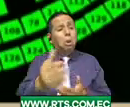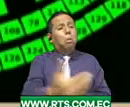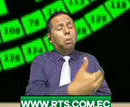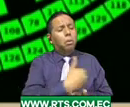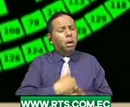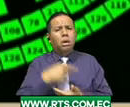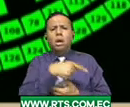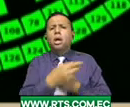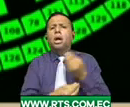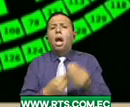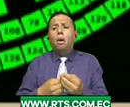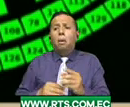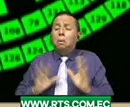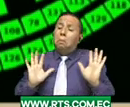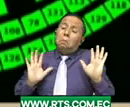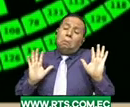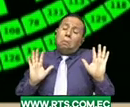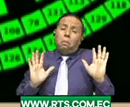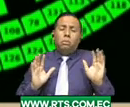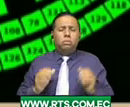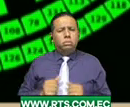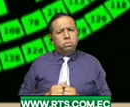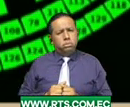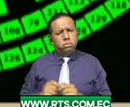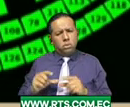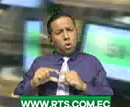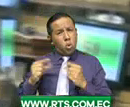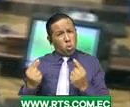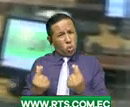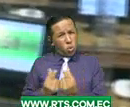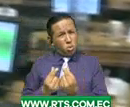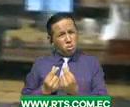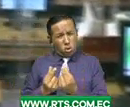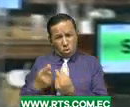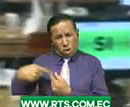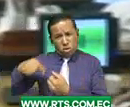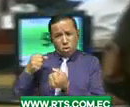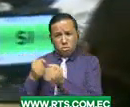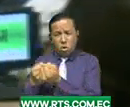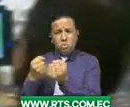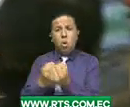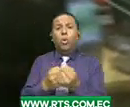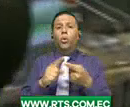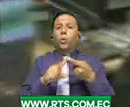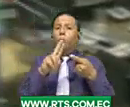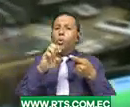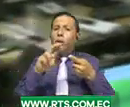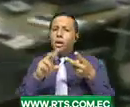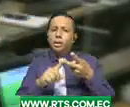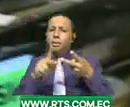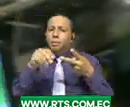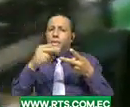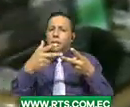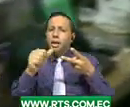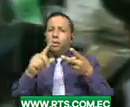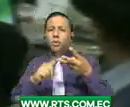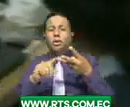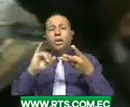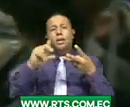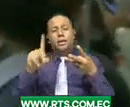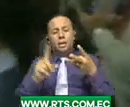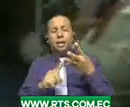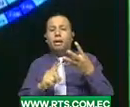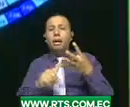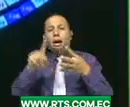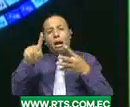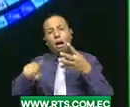tranquila. Las bancadas que votaron a favor de que sea llamada a juicio político son UNES, Pachacuti, Izquierda Democrática y